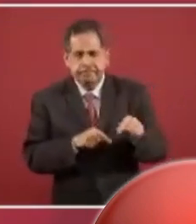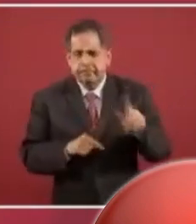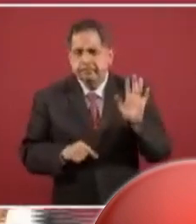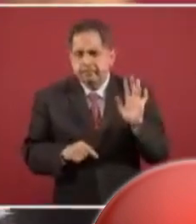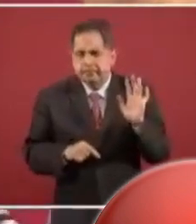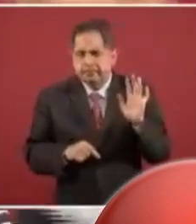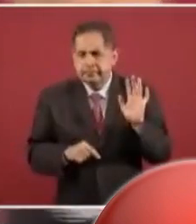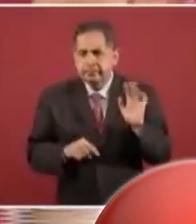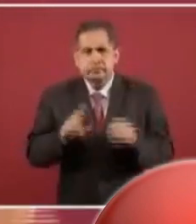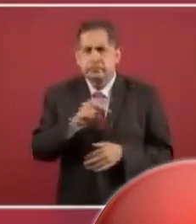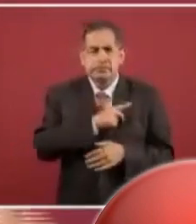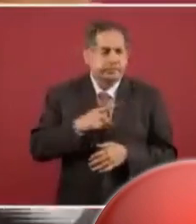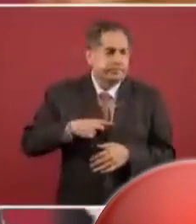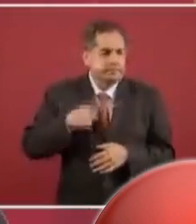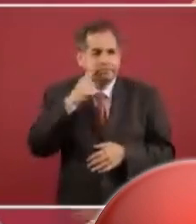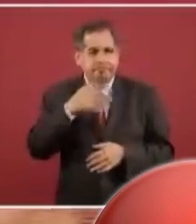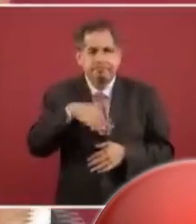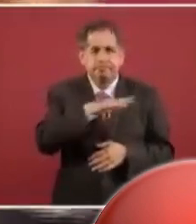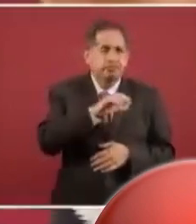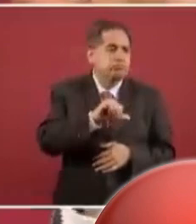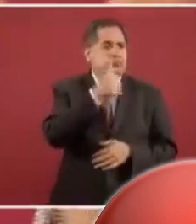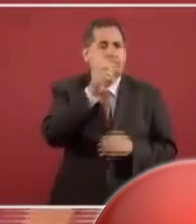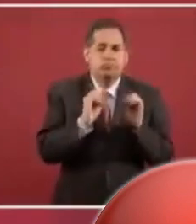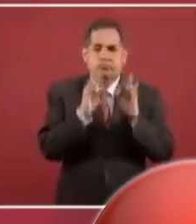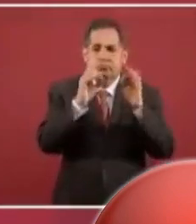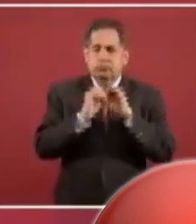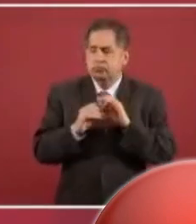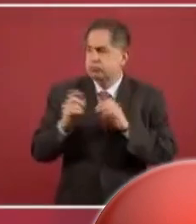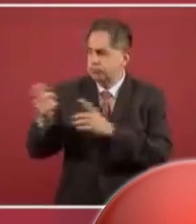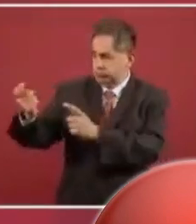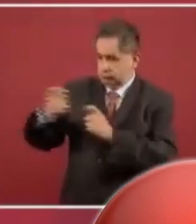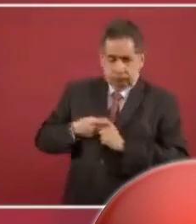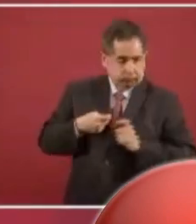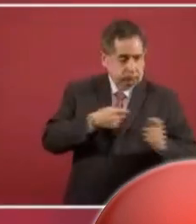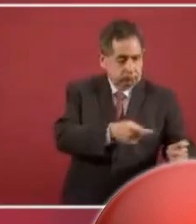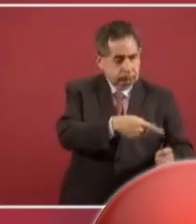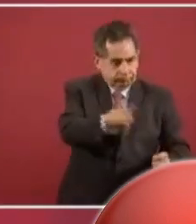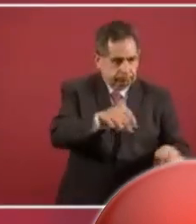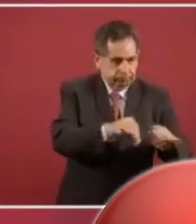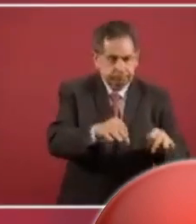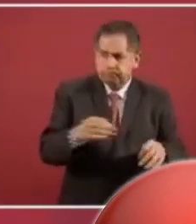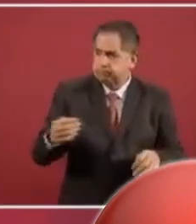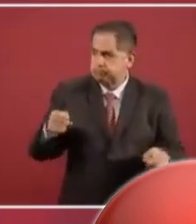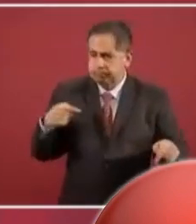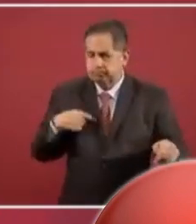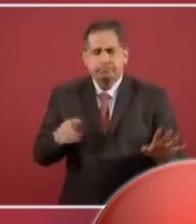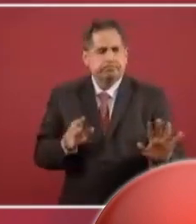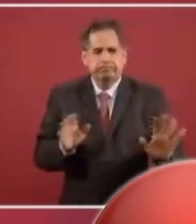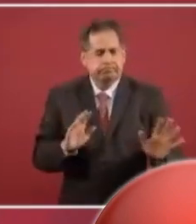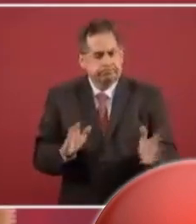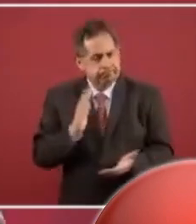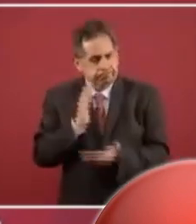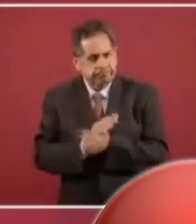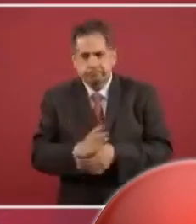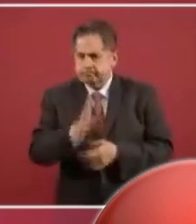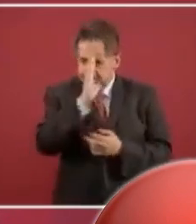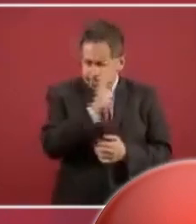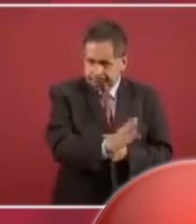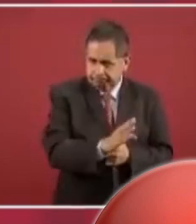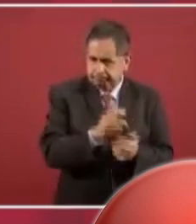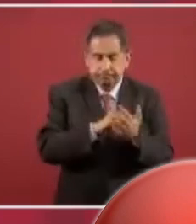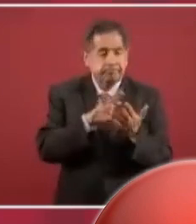que ya no se tenga que buscar a un agente externo, a una agencia de colocación, ni mucho menos. Al final de cuentas es un